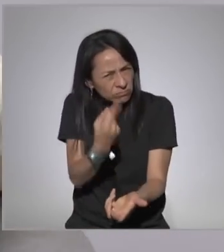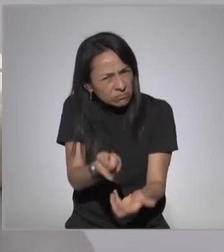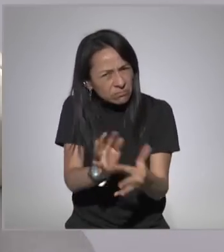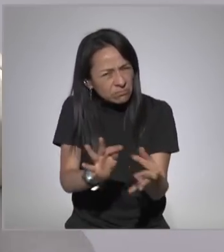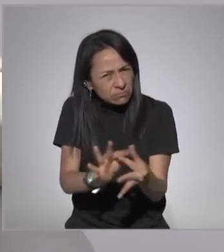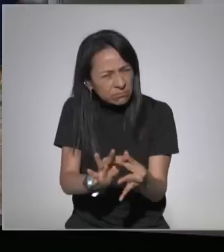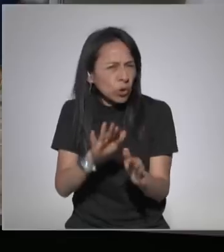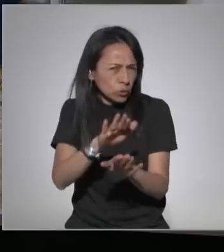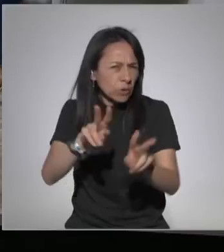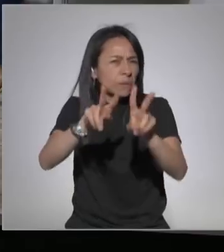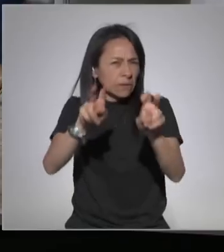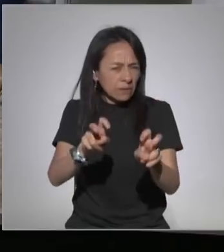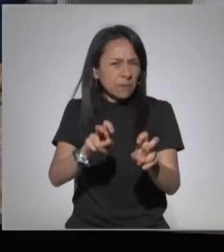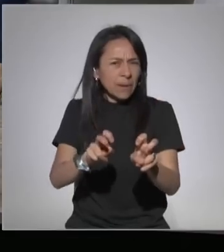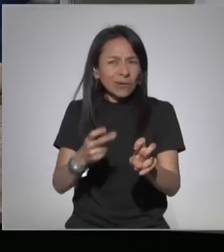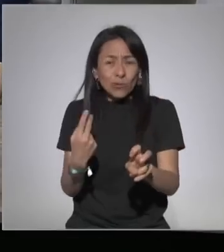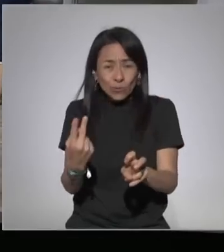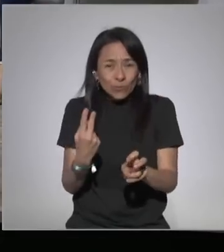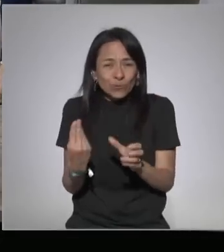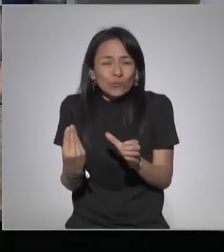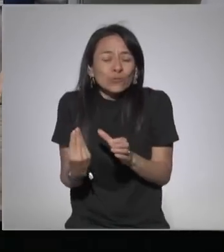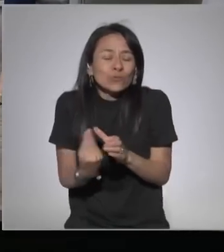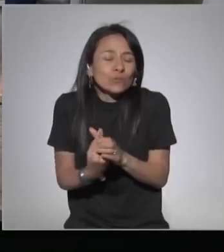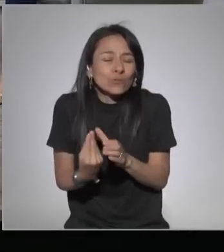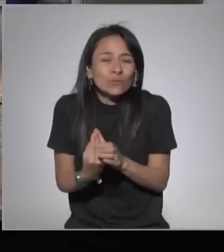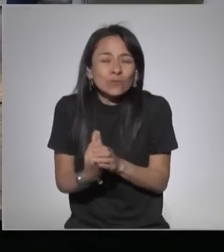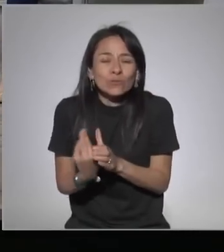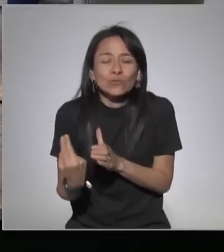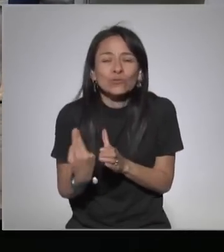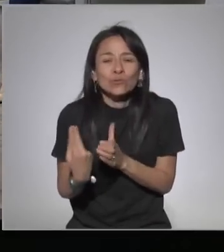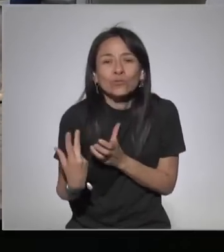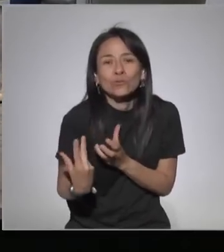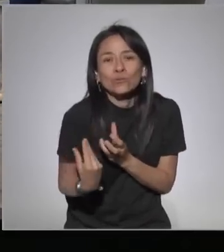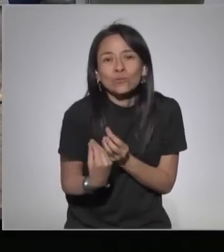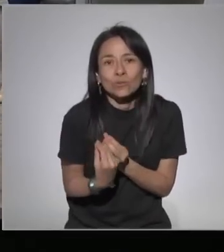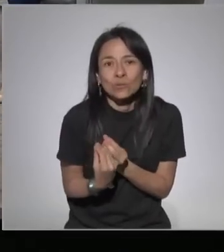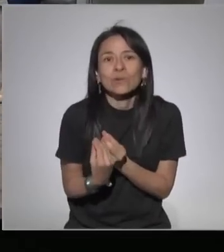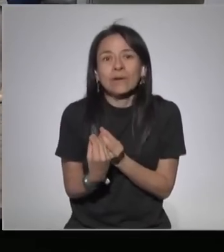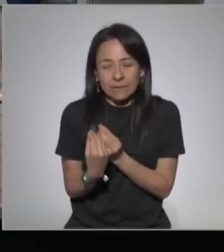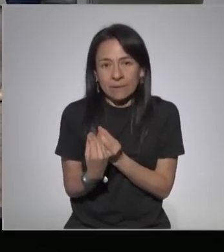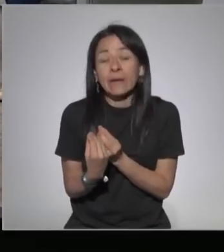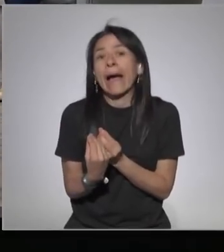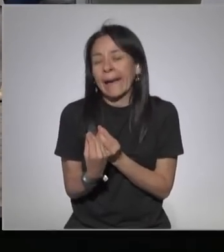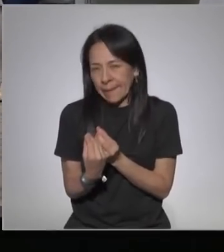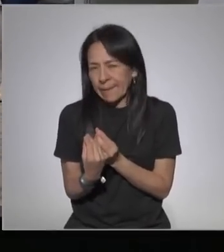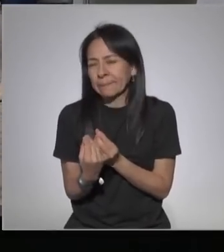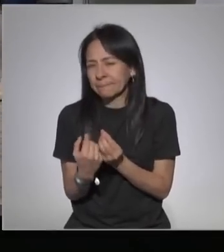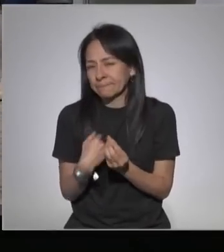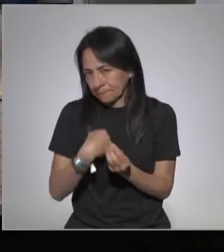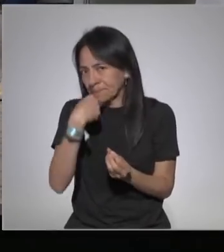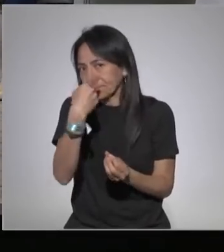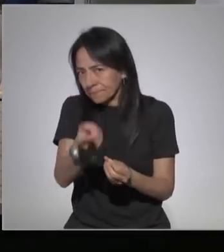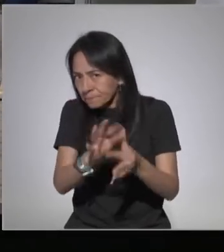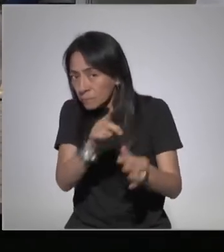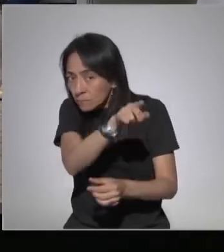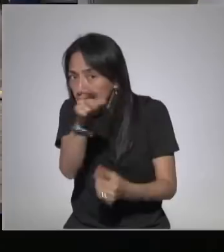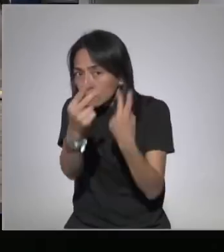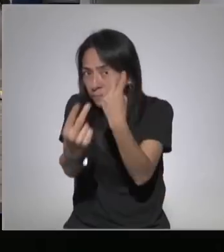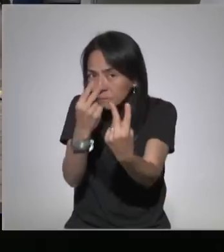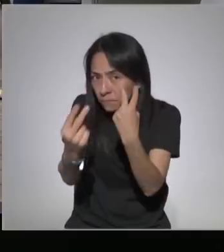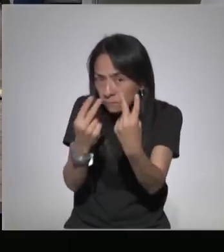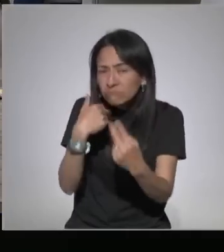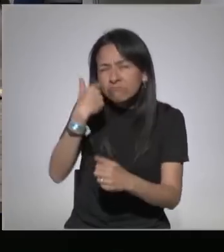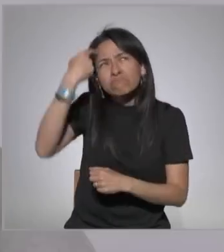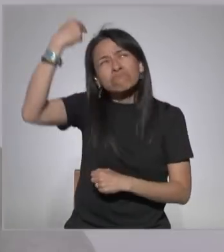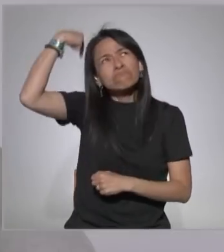parece que quienes nos vean, quienes estén pensando en formar una pareja, vale muy bien resaltar